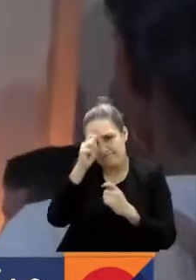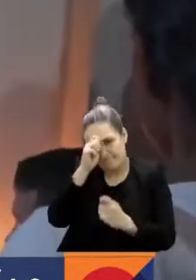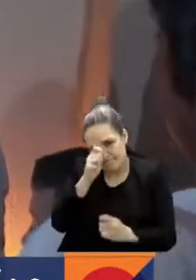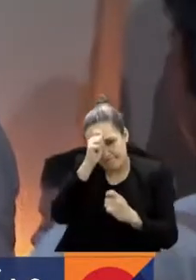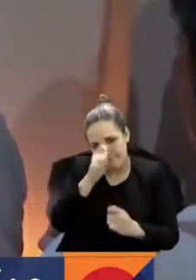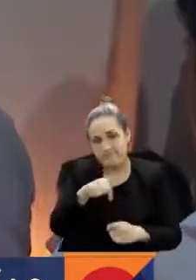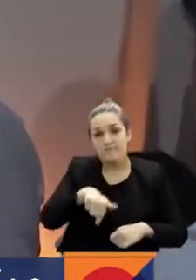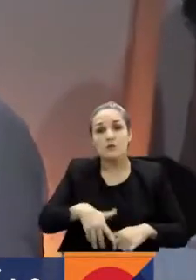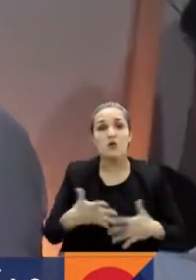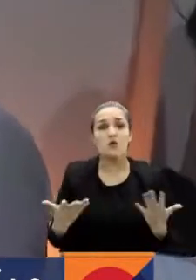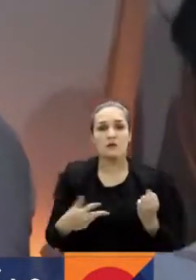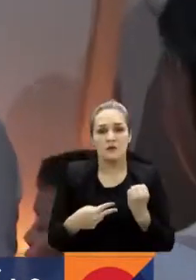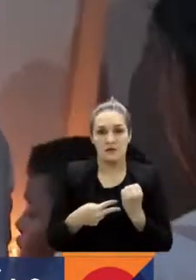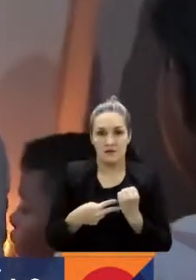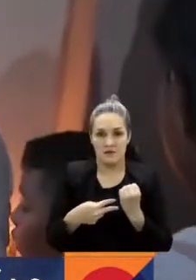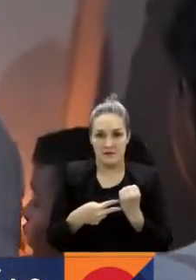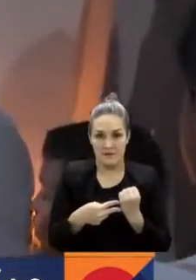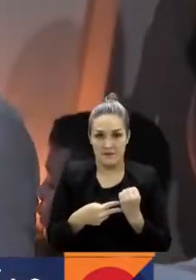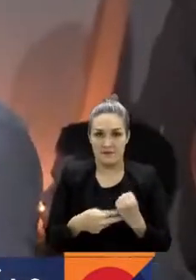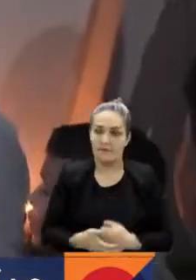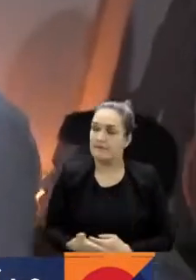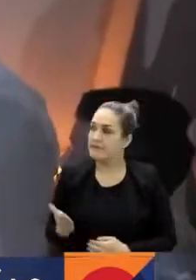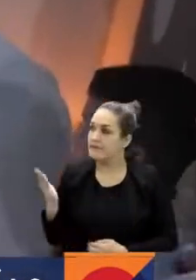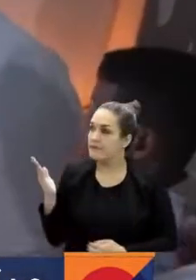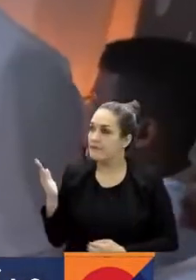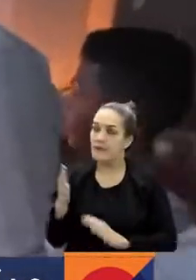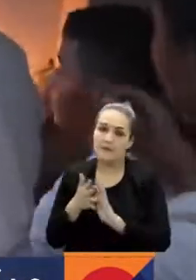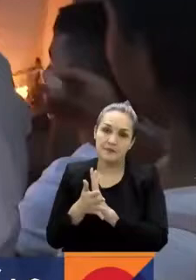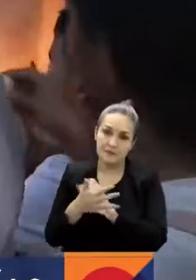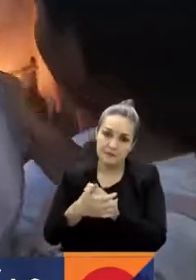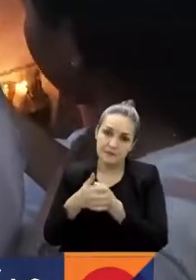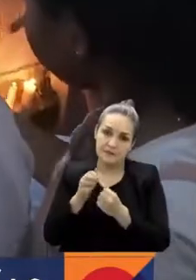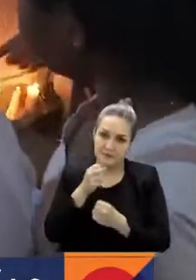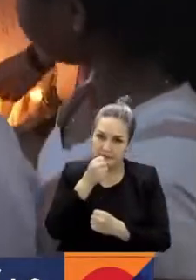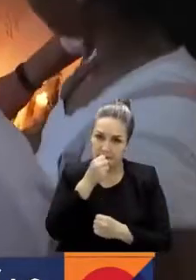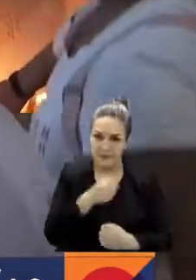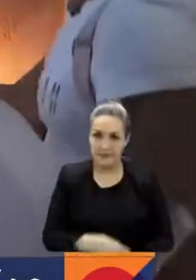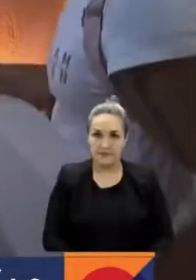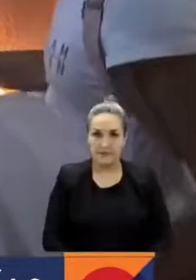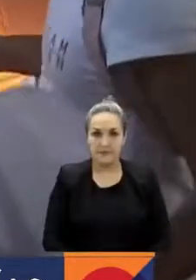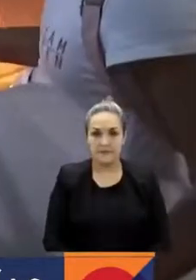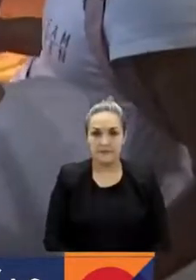capital Opita. Stephanie Valencia, RTVC Noticias, conectados 24/7.